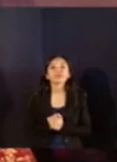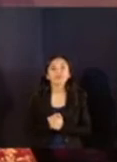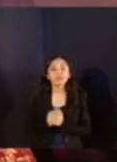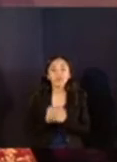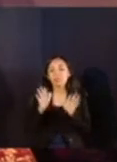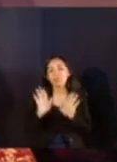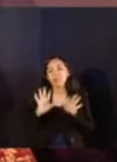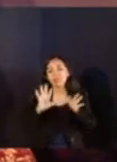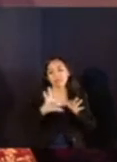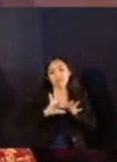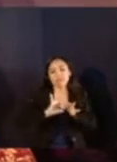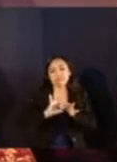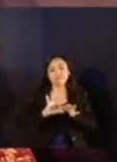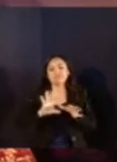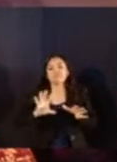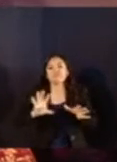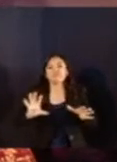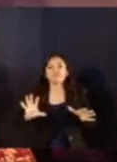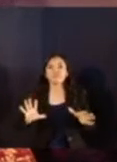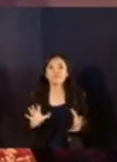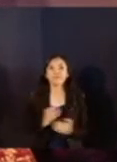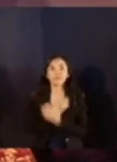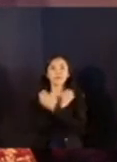desarticular y obviamente